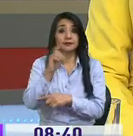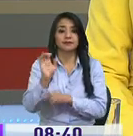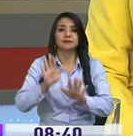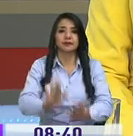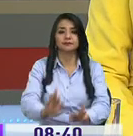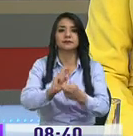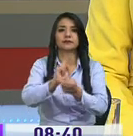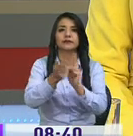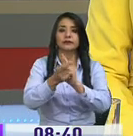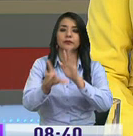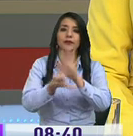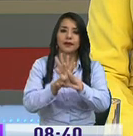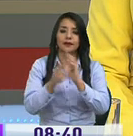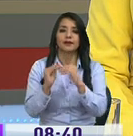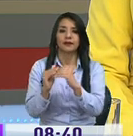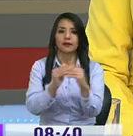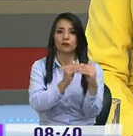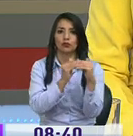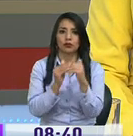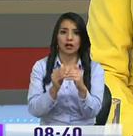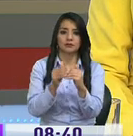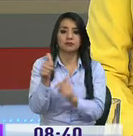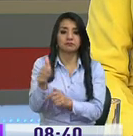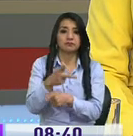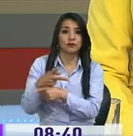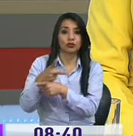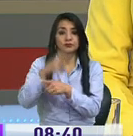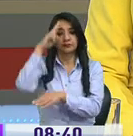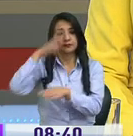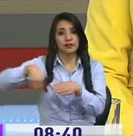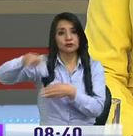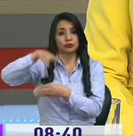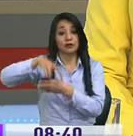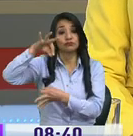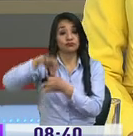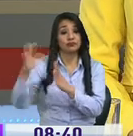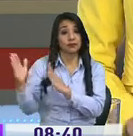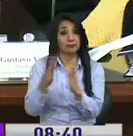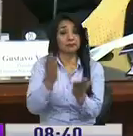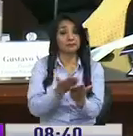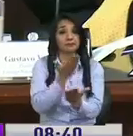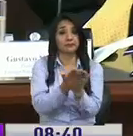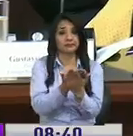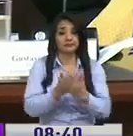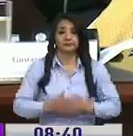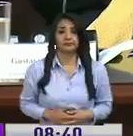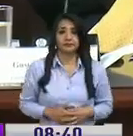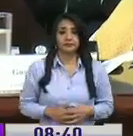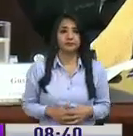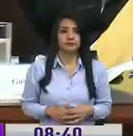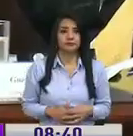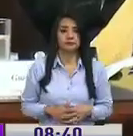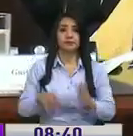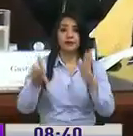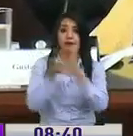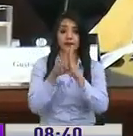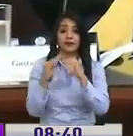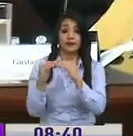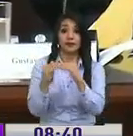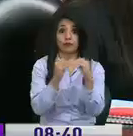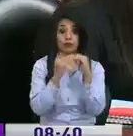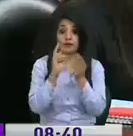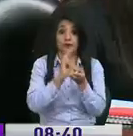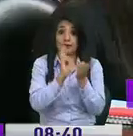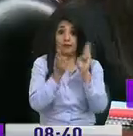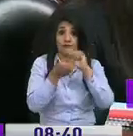al Código de la Democracia planteadas por el Consejo Nacional Electoral Temporal. Las reformas al Código de la Democracia presentadas por